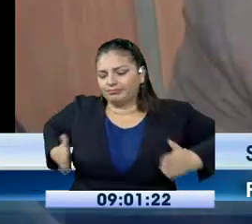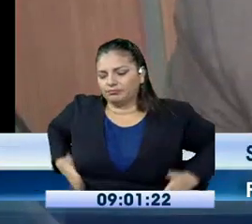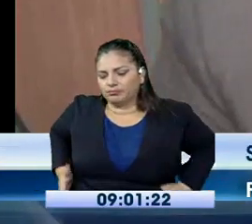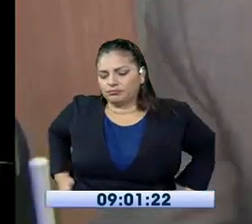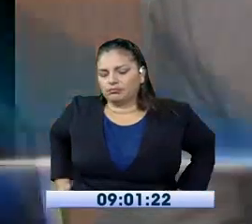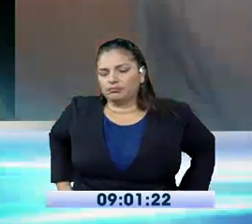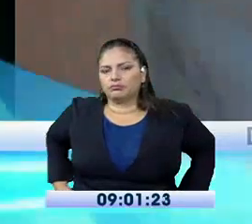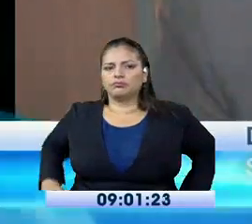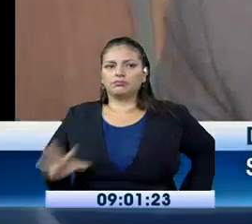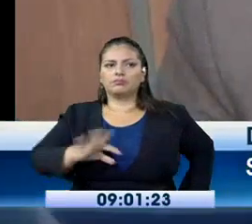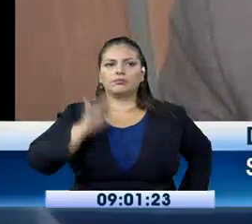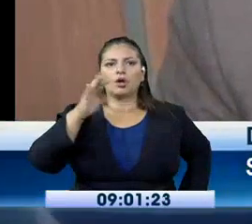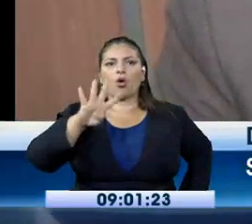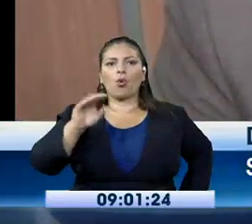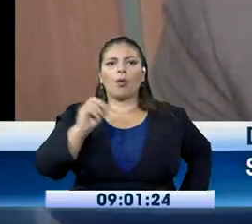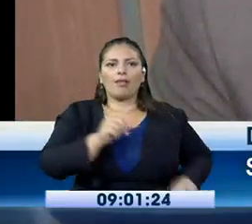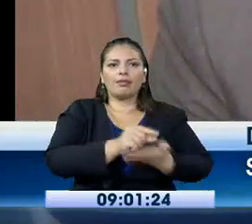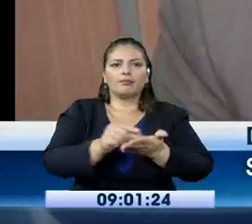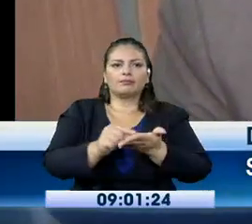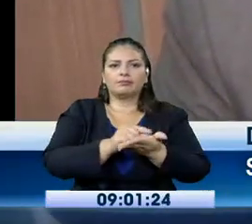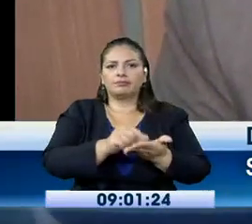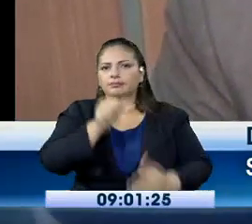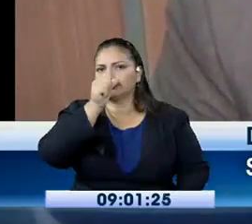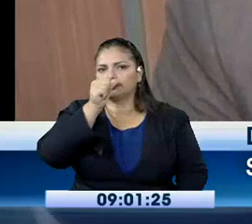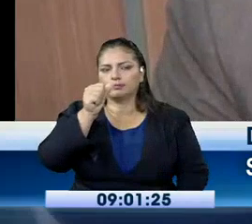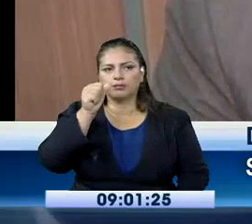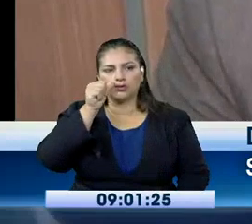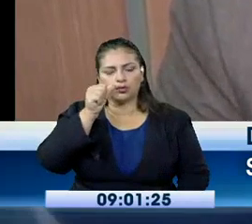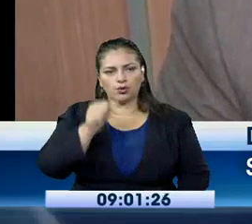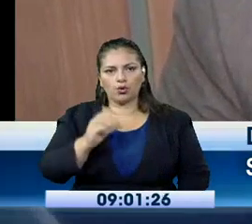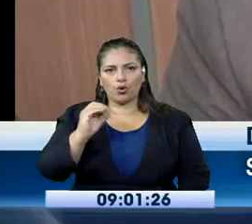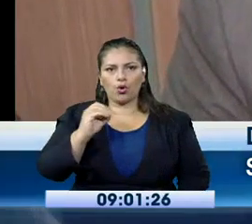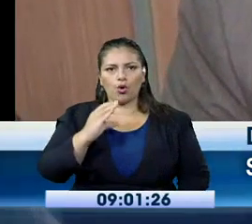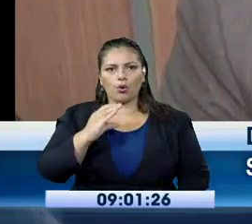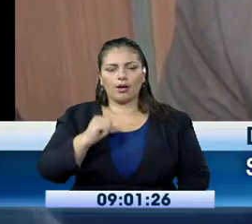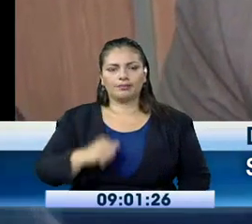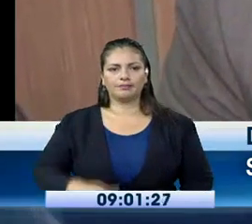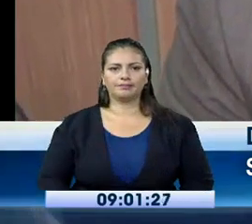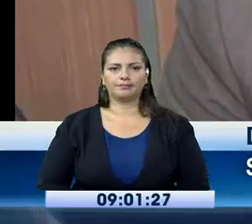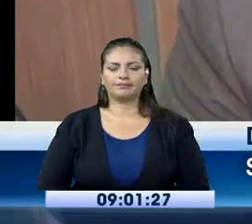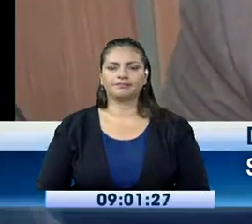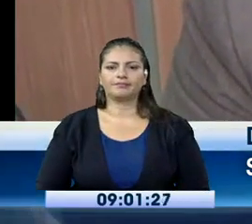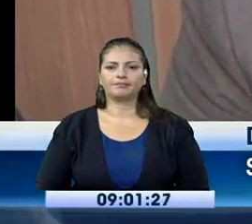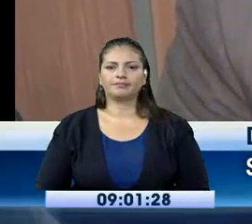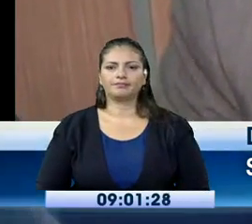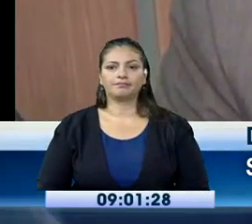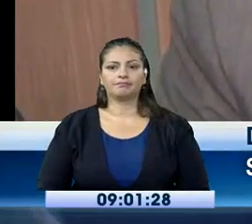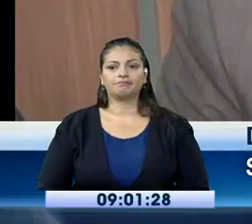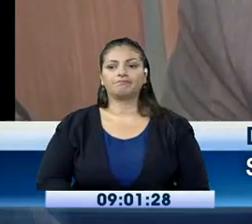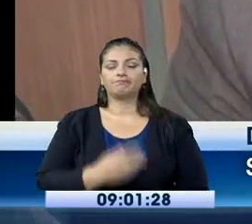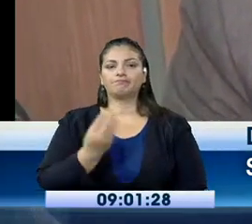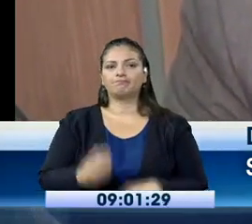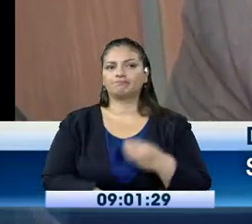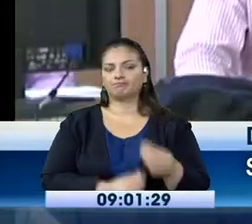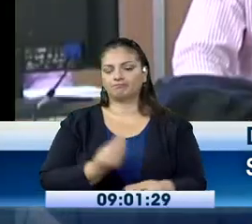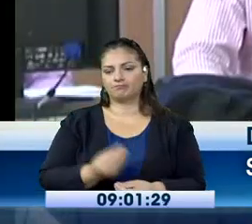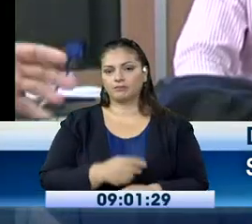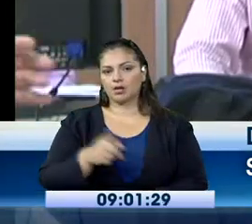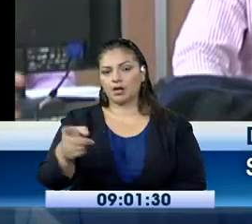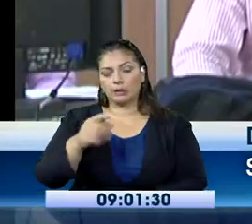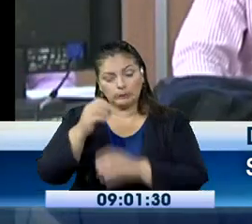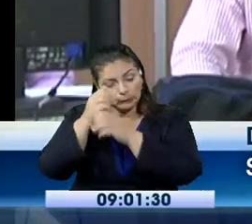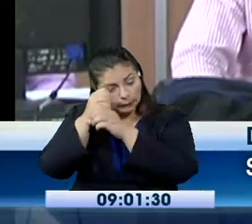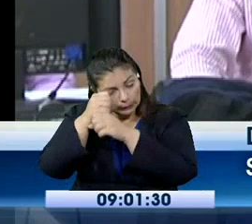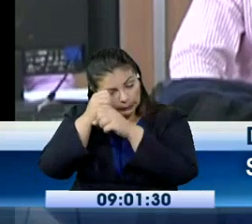de polvo blanquinoso que podía ser cocaína. Y primeramente se le envía a hacer el análisis a ver si es droga. La